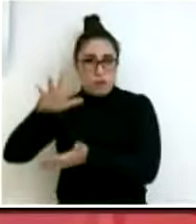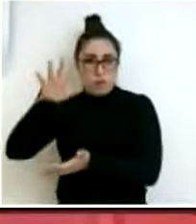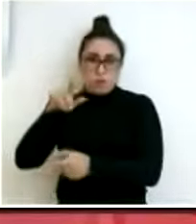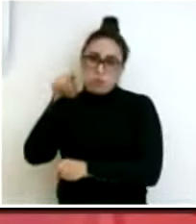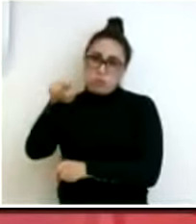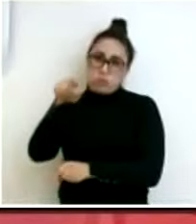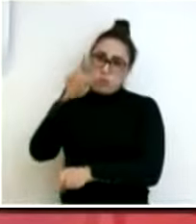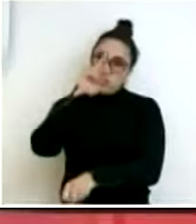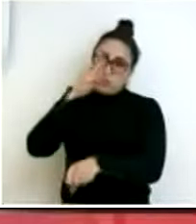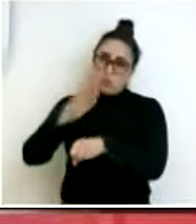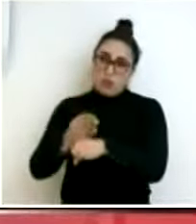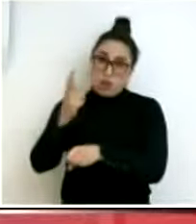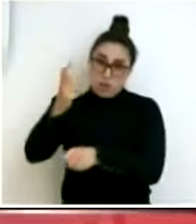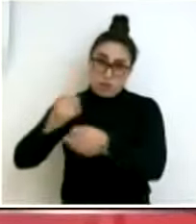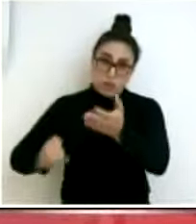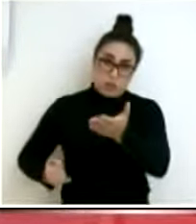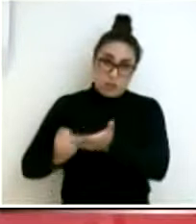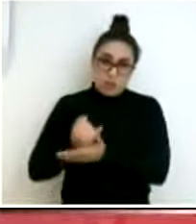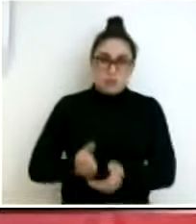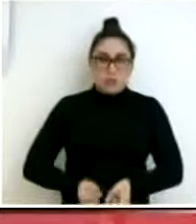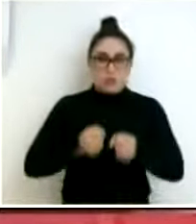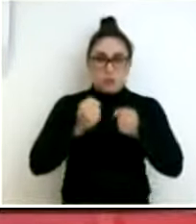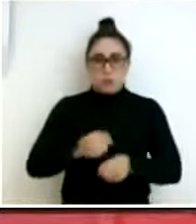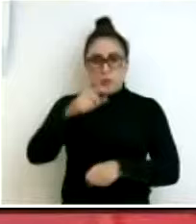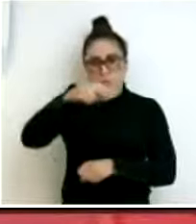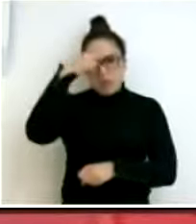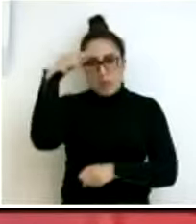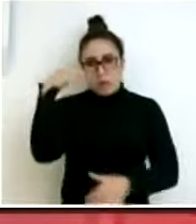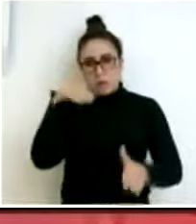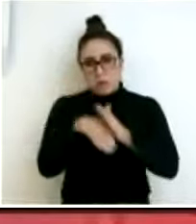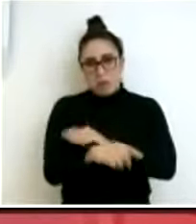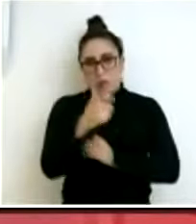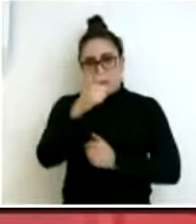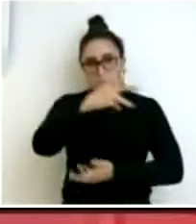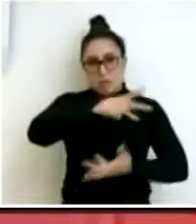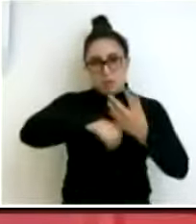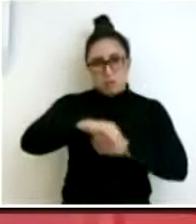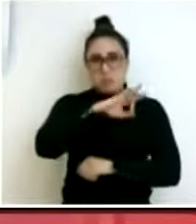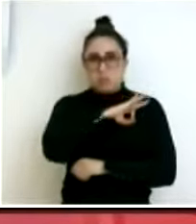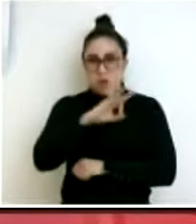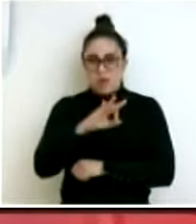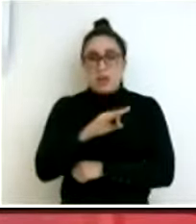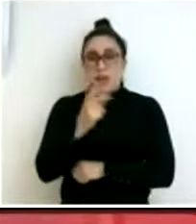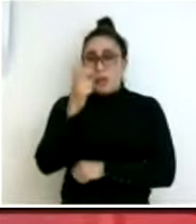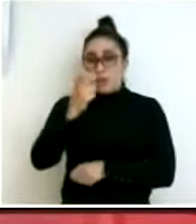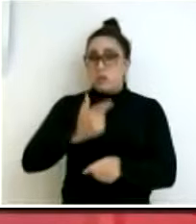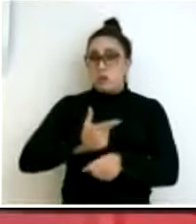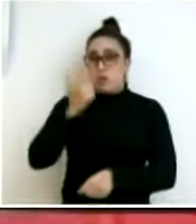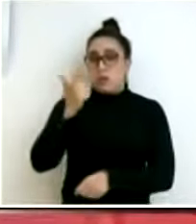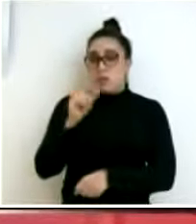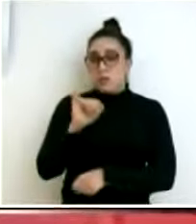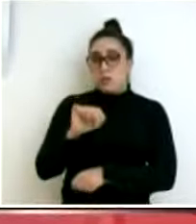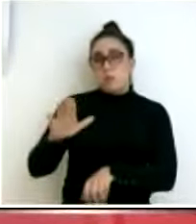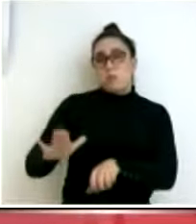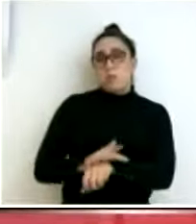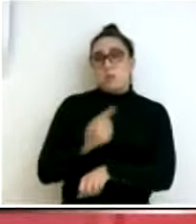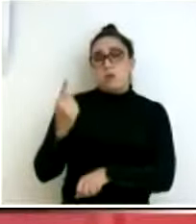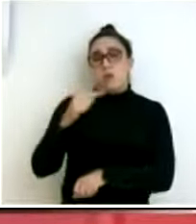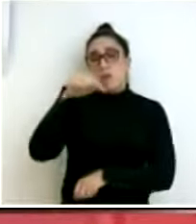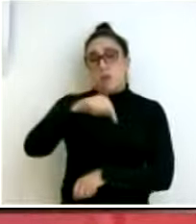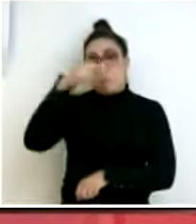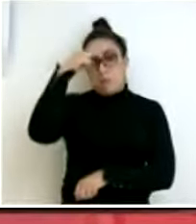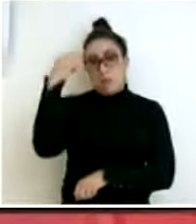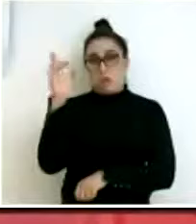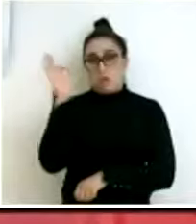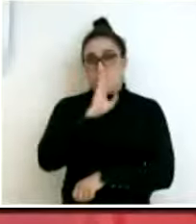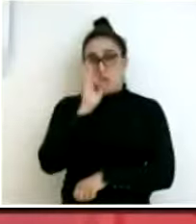que esta medida puede causar graves daños a la economía nacional Y esto es muy grave, porque cuando a la nación le va